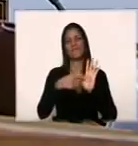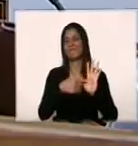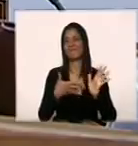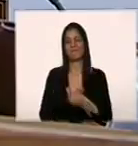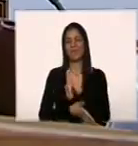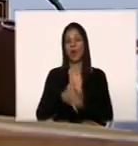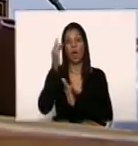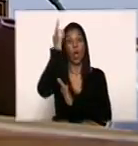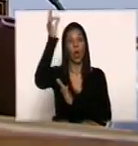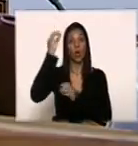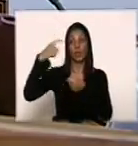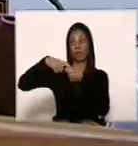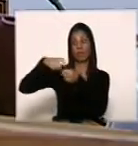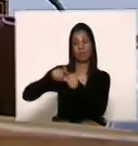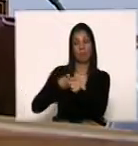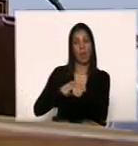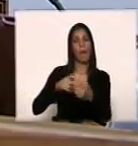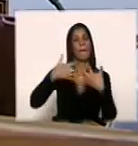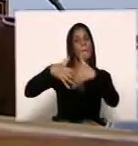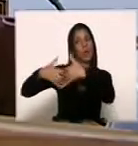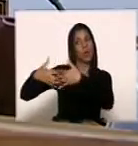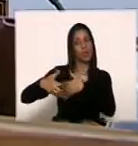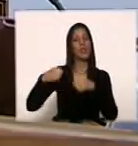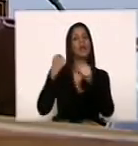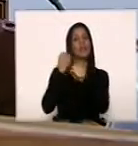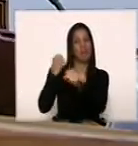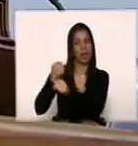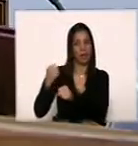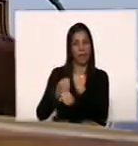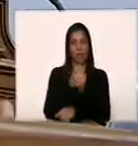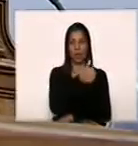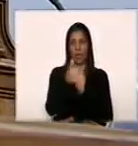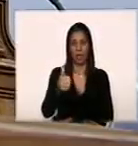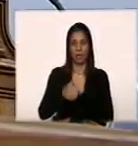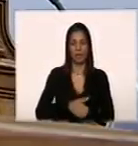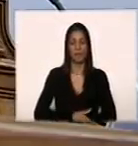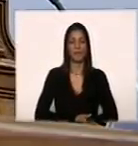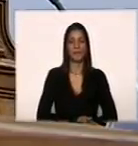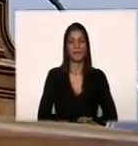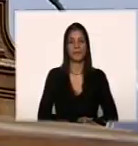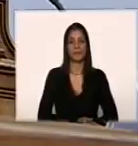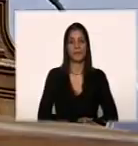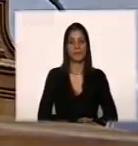los consejos productivos de trabajadoras y trabajadores.